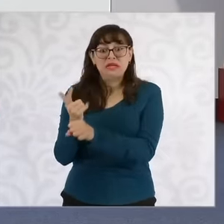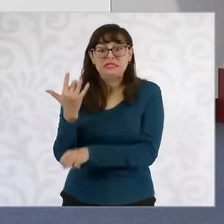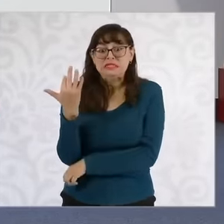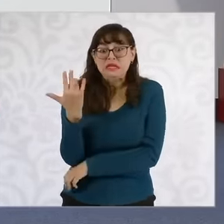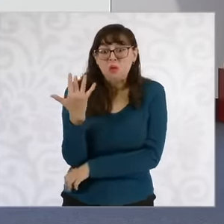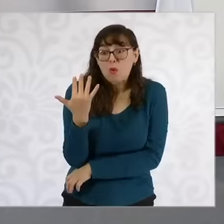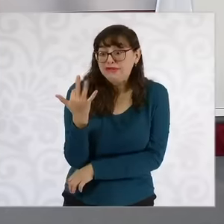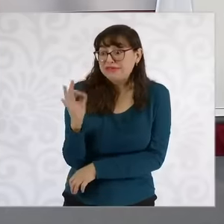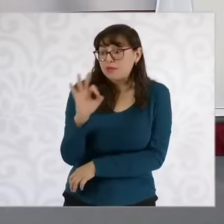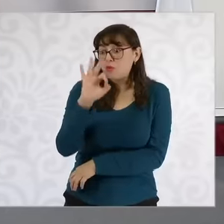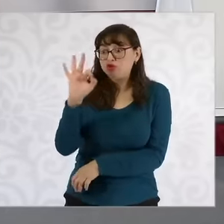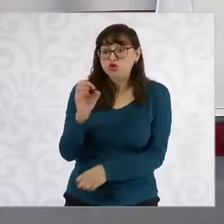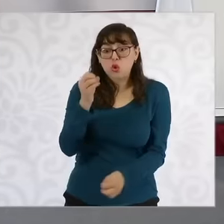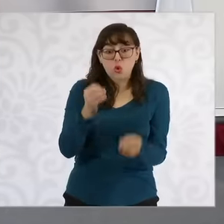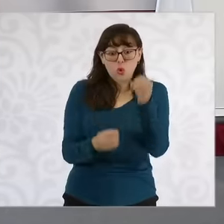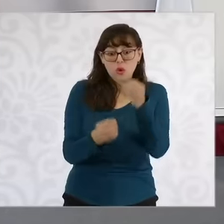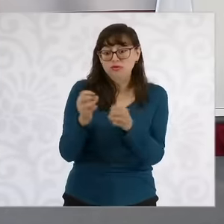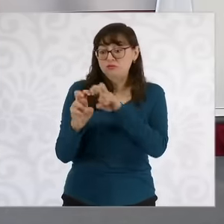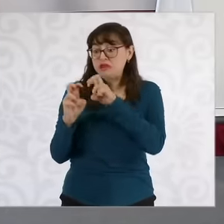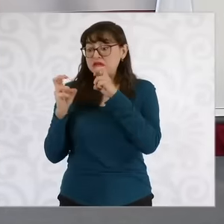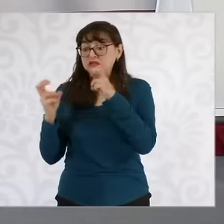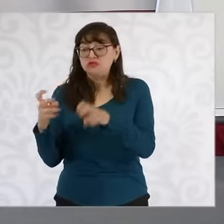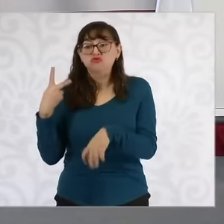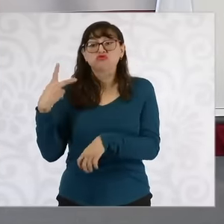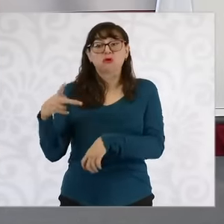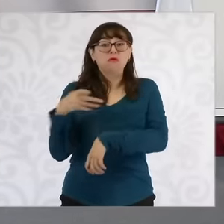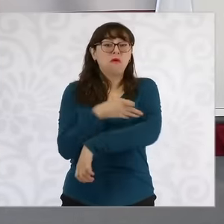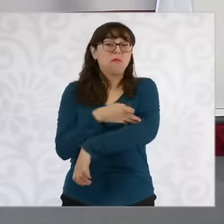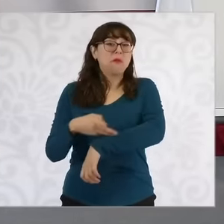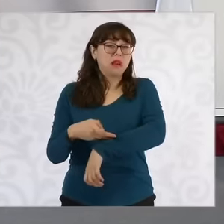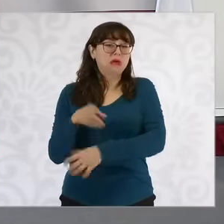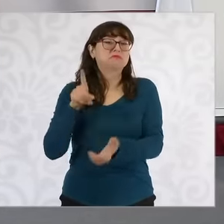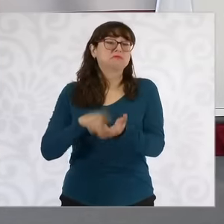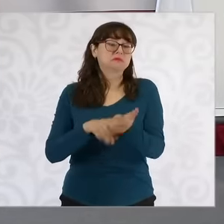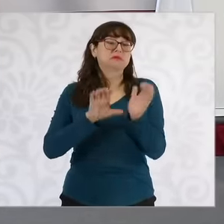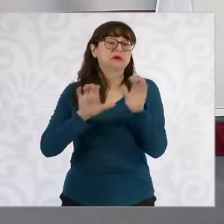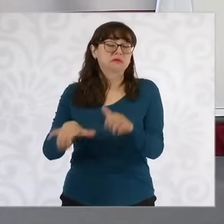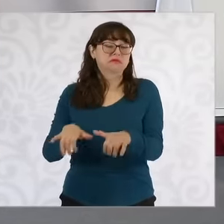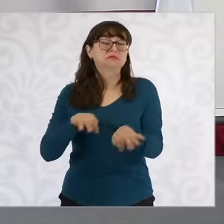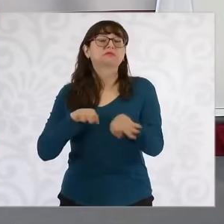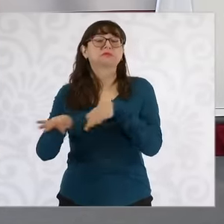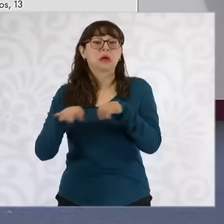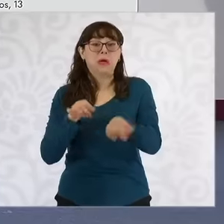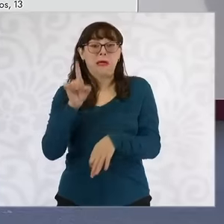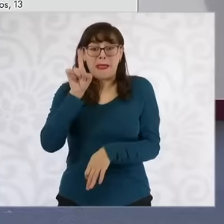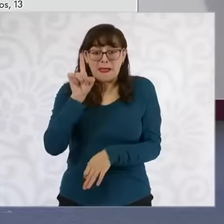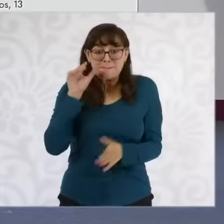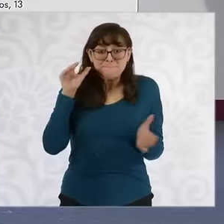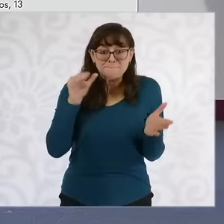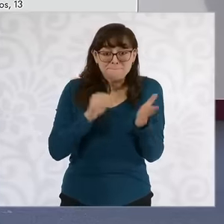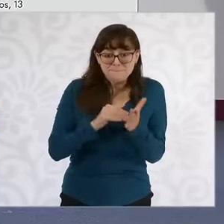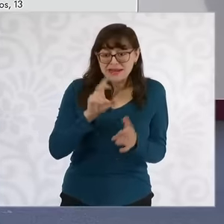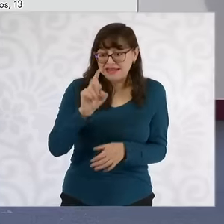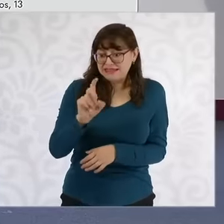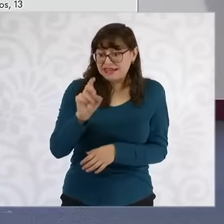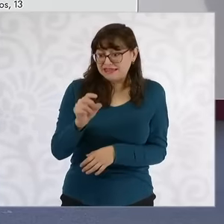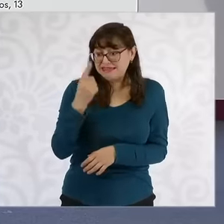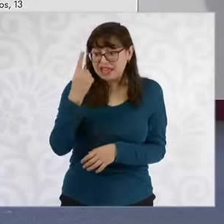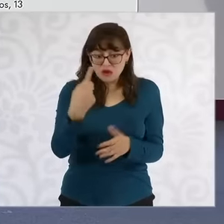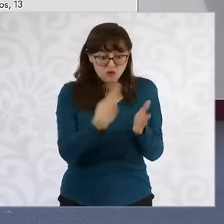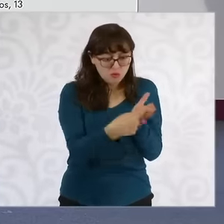mitad, tienen parientes en el Poder Judicial. De 1,031 plazas revisadas en 31